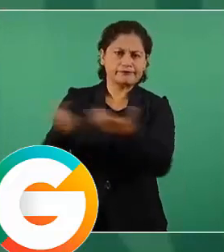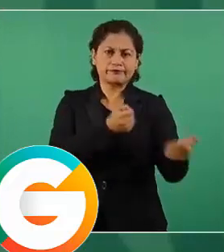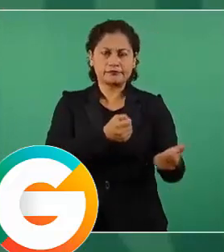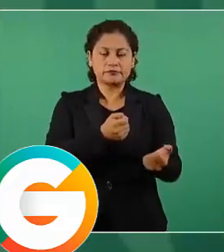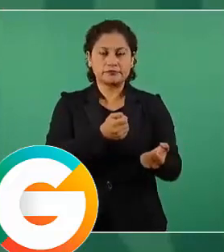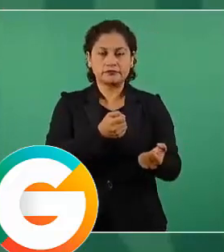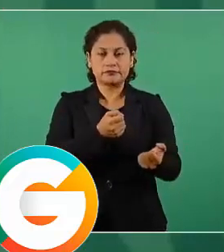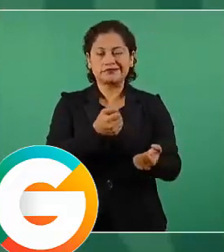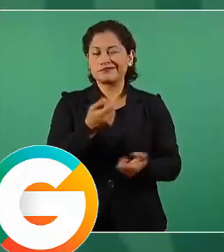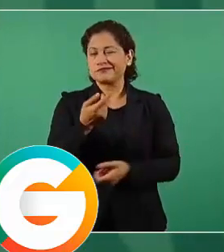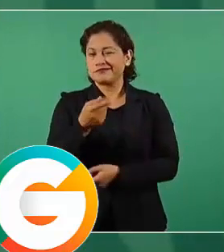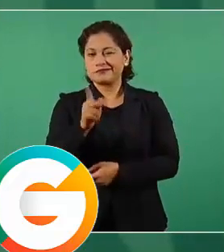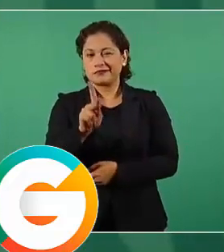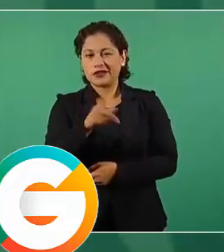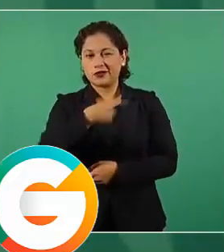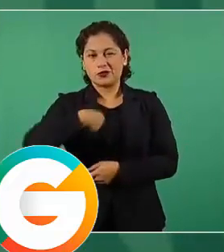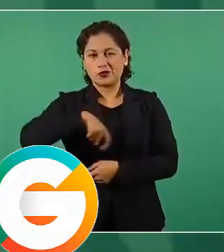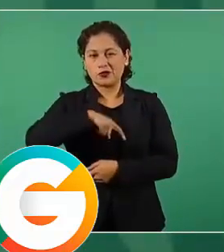nosotros